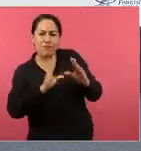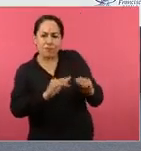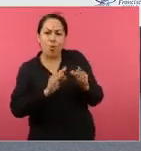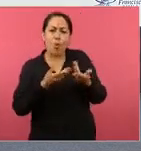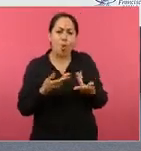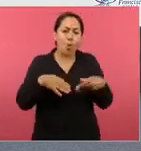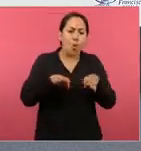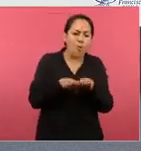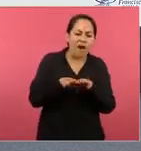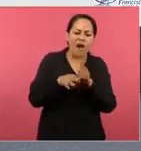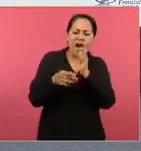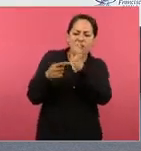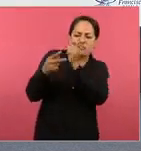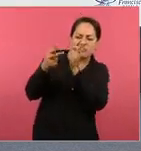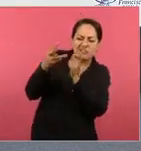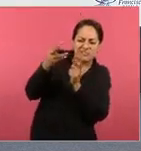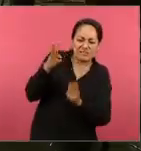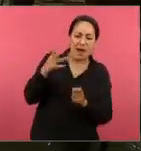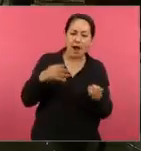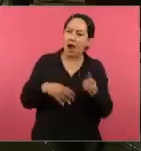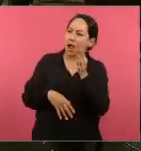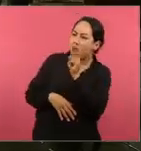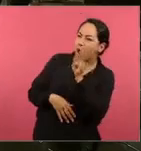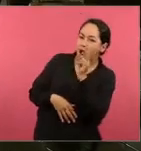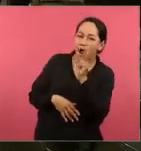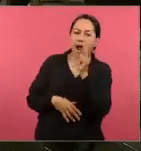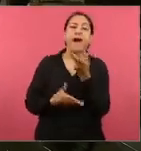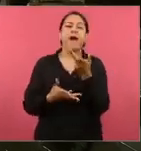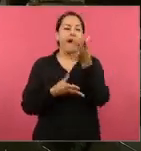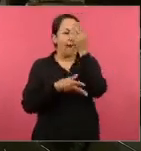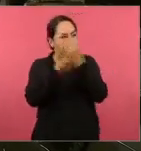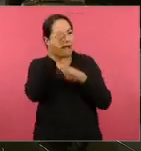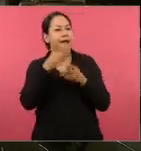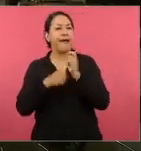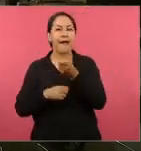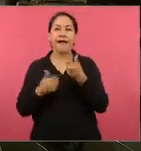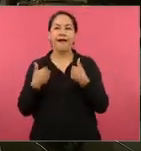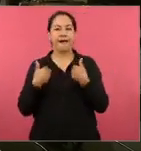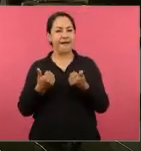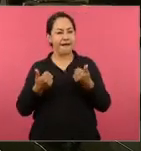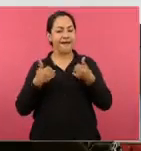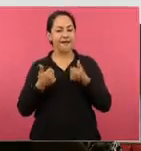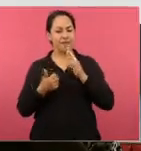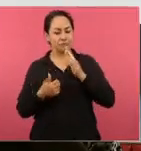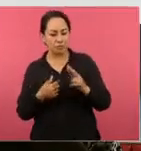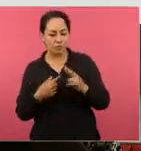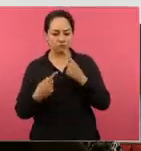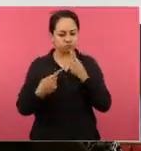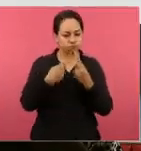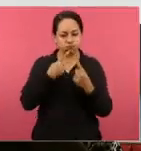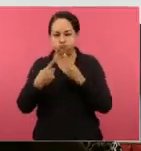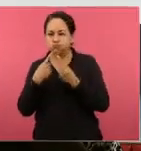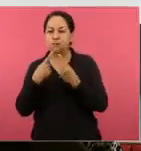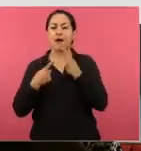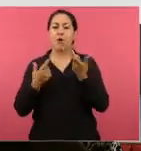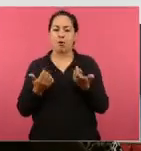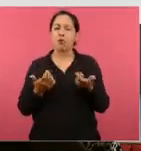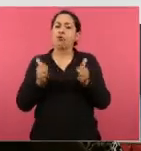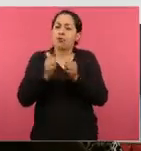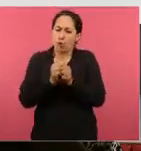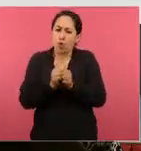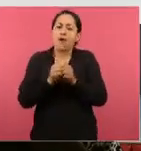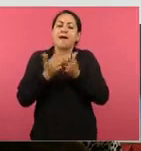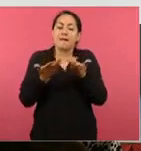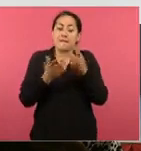Bueno, allí están los saberes y van a profundizar y van a resolver y van a acompañar a estos tres más los